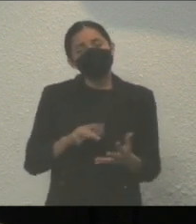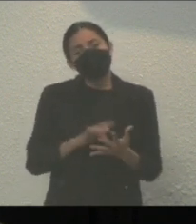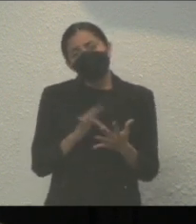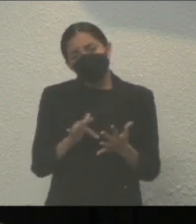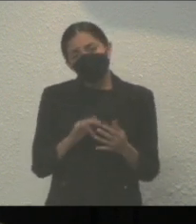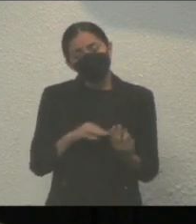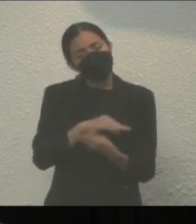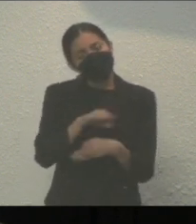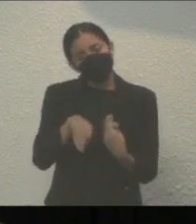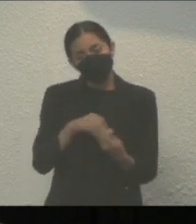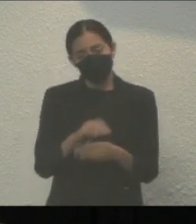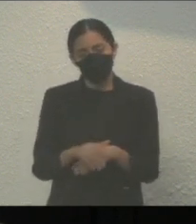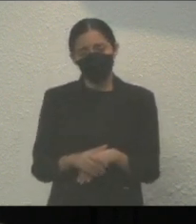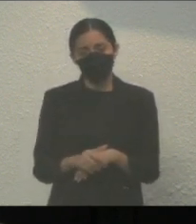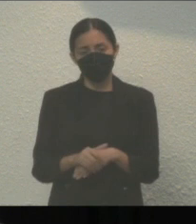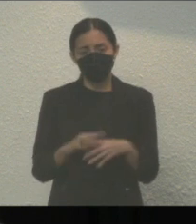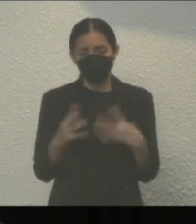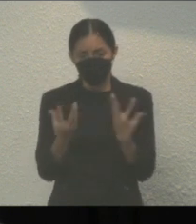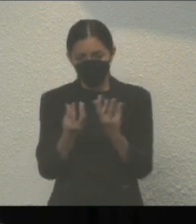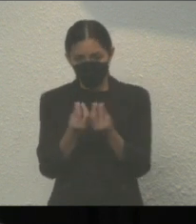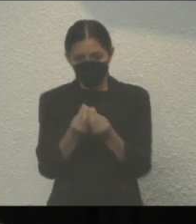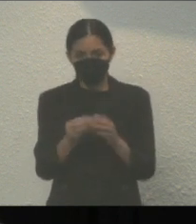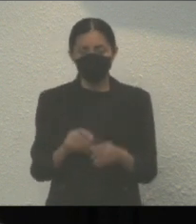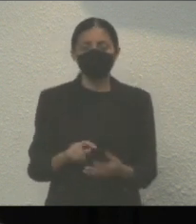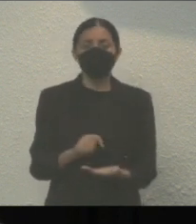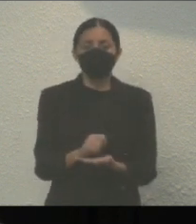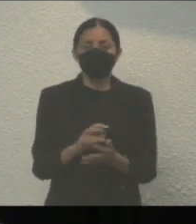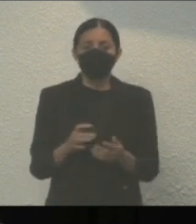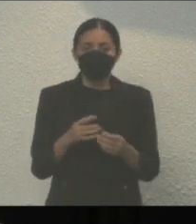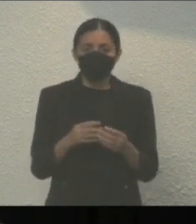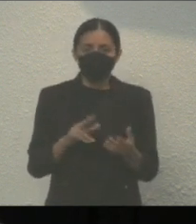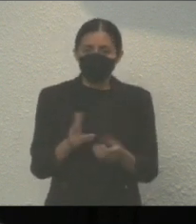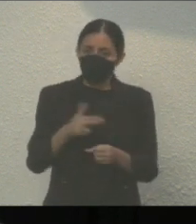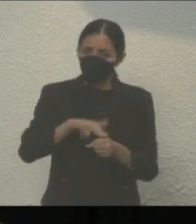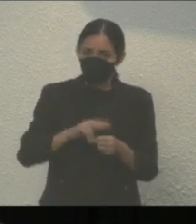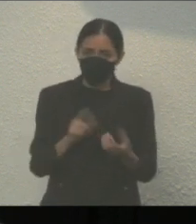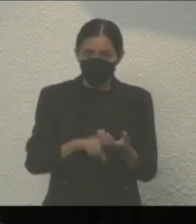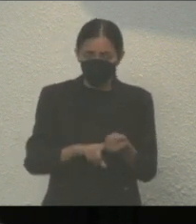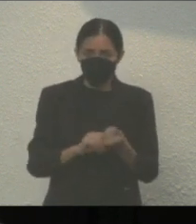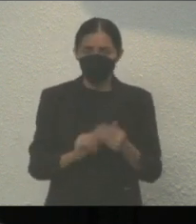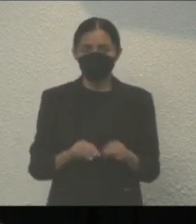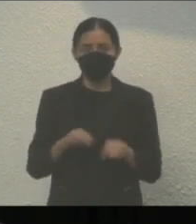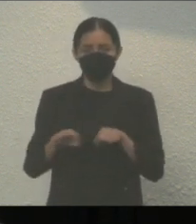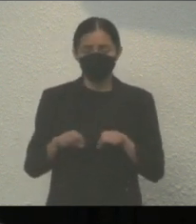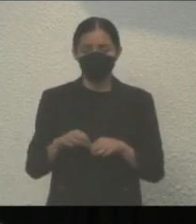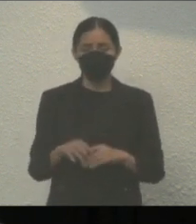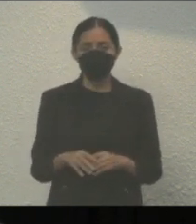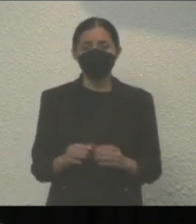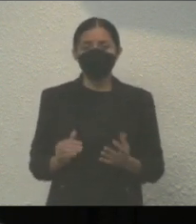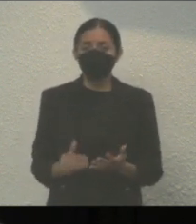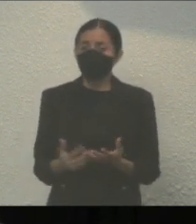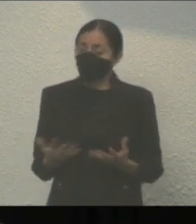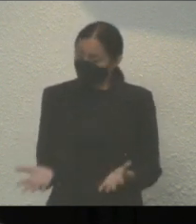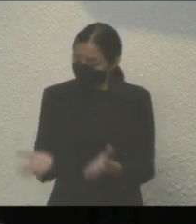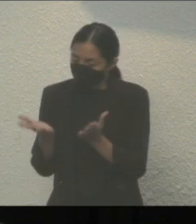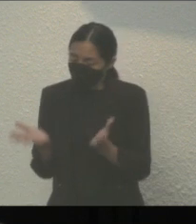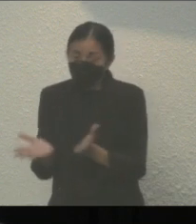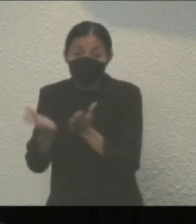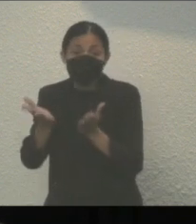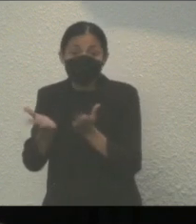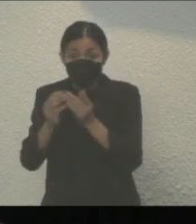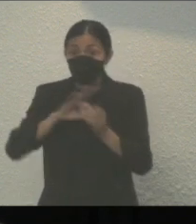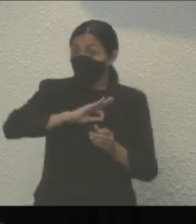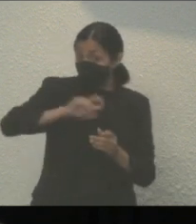Gracias, les agradezco a los integrantes de la terapia intensiva por mantener siempre el optimismo, por levantarme el ánimo en las